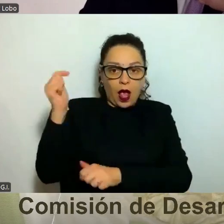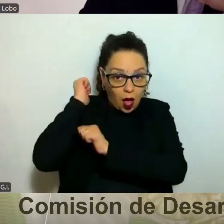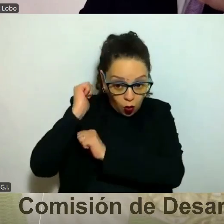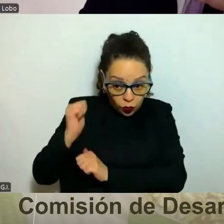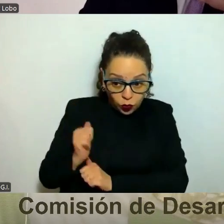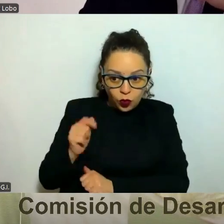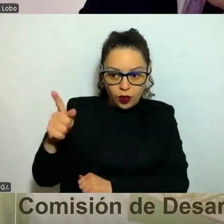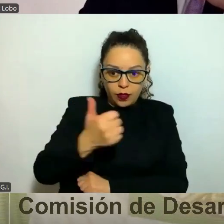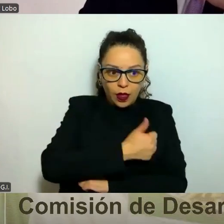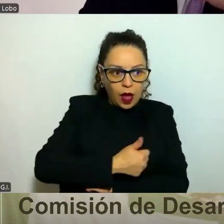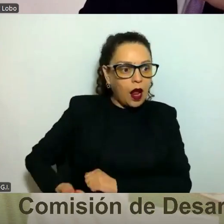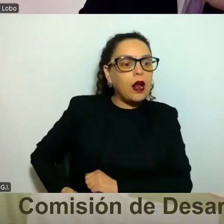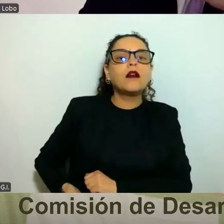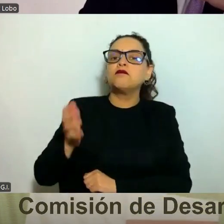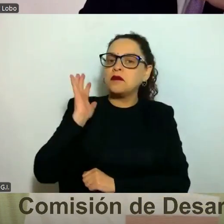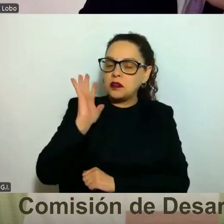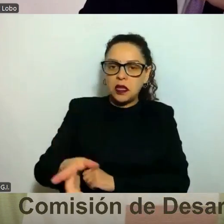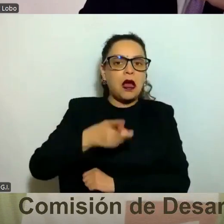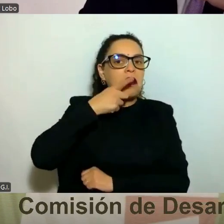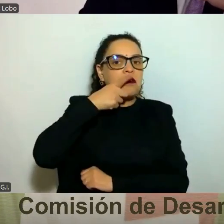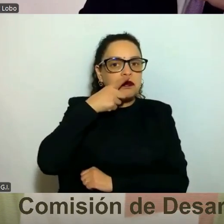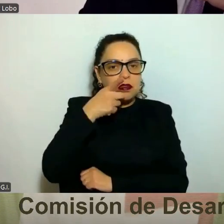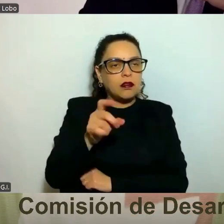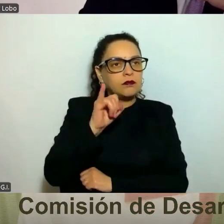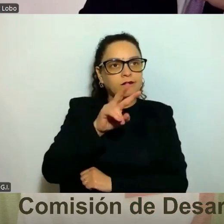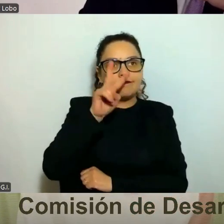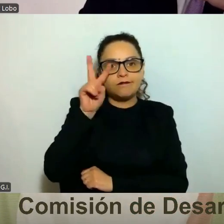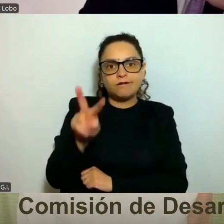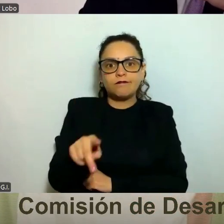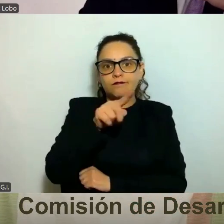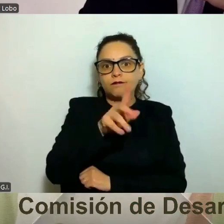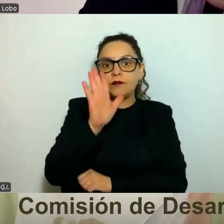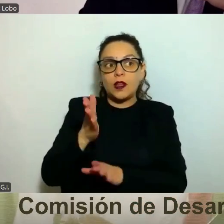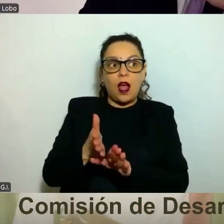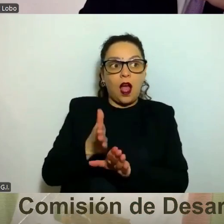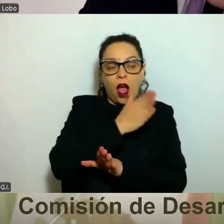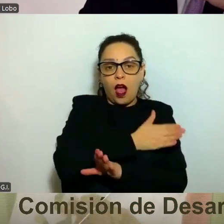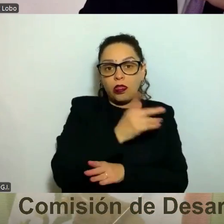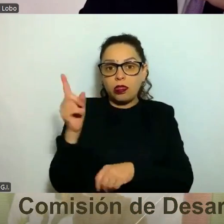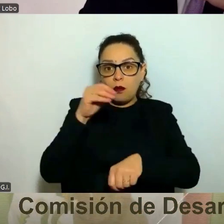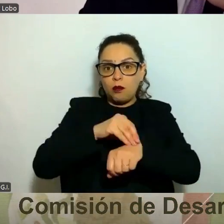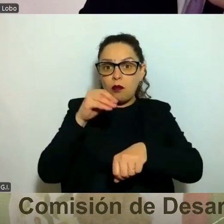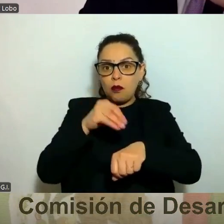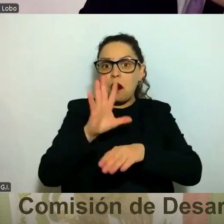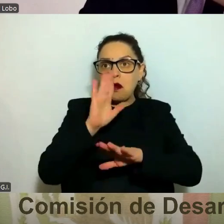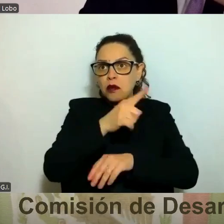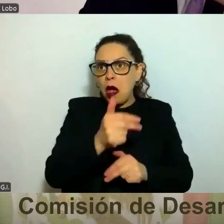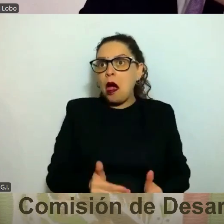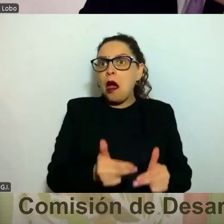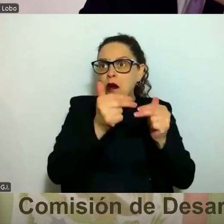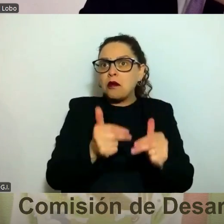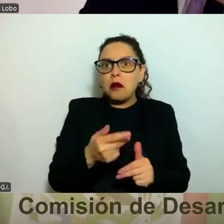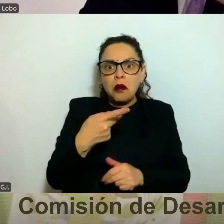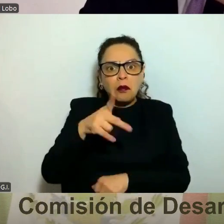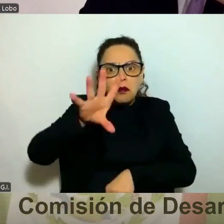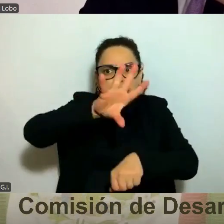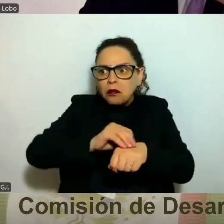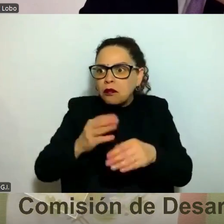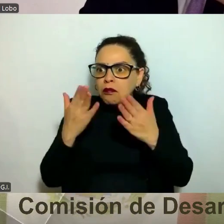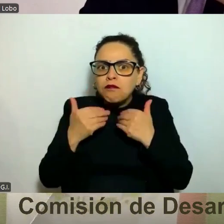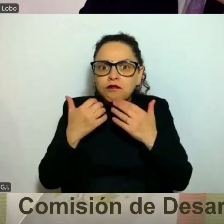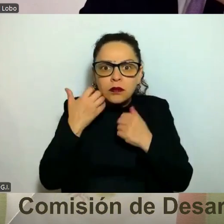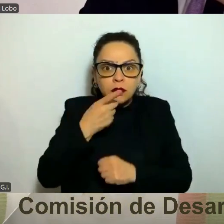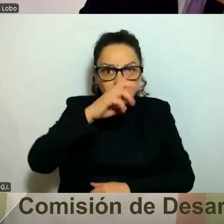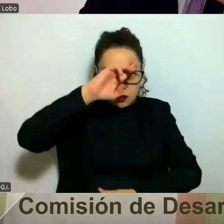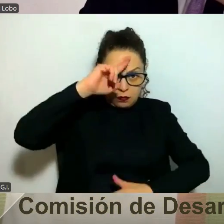está reconociendo que está funcionando de manera ilegal. Y que lo que estamos planteando con